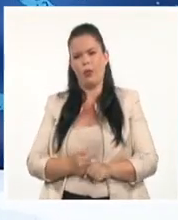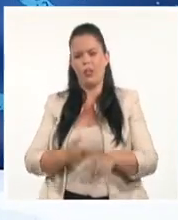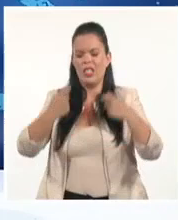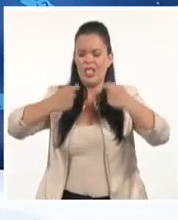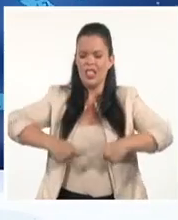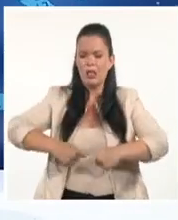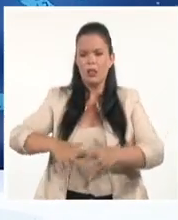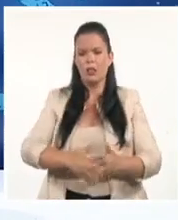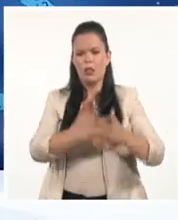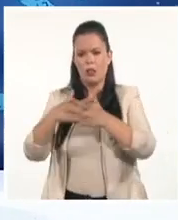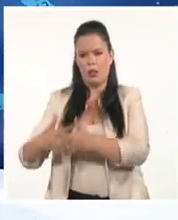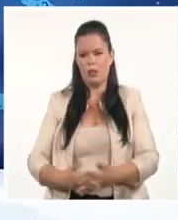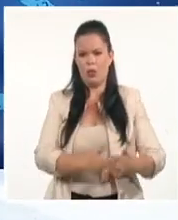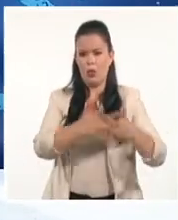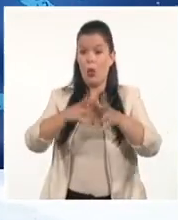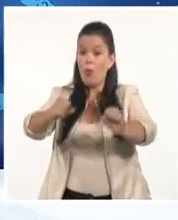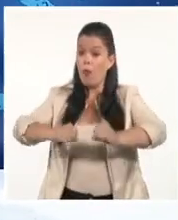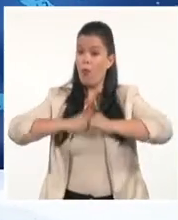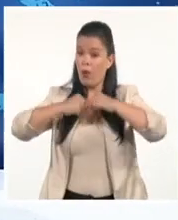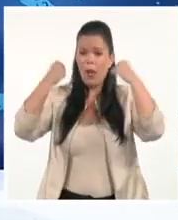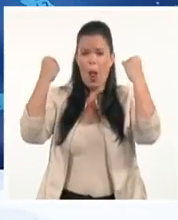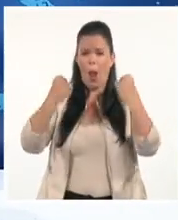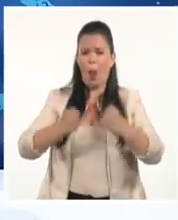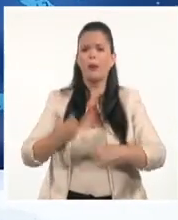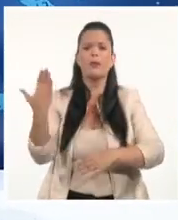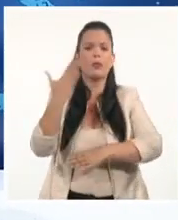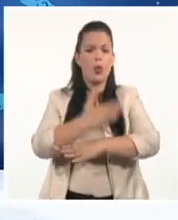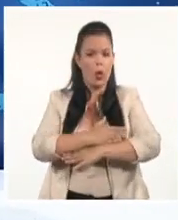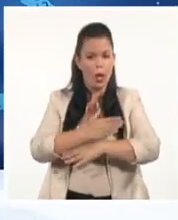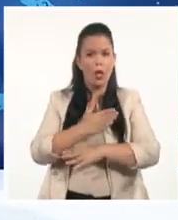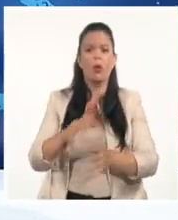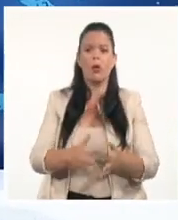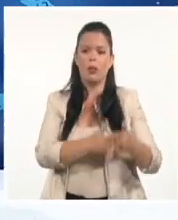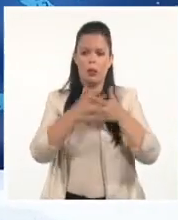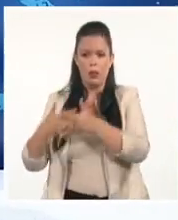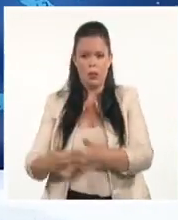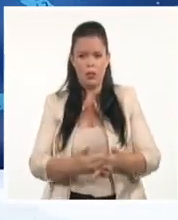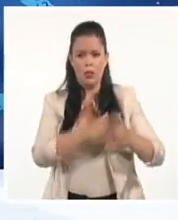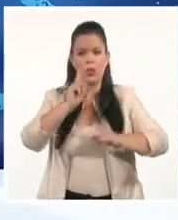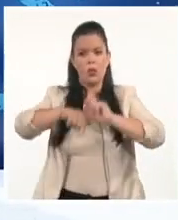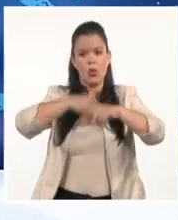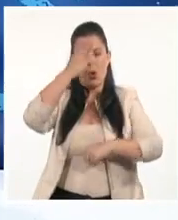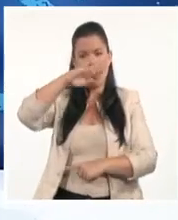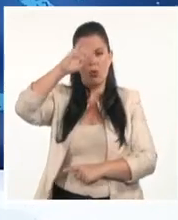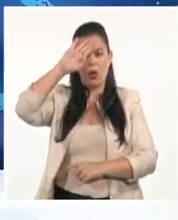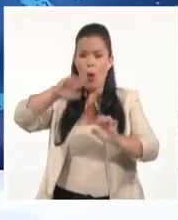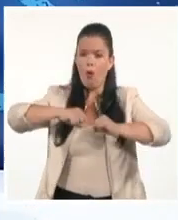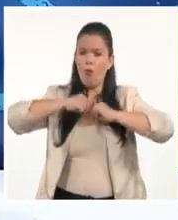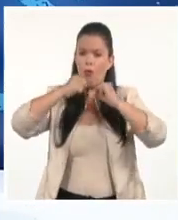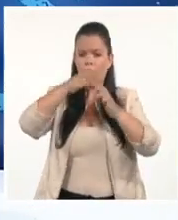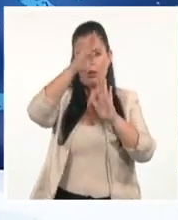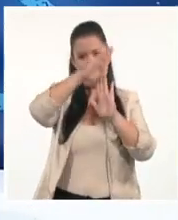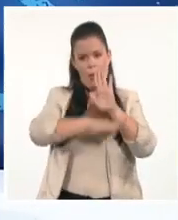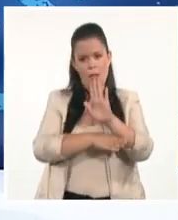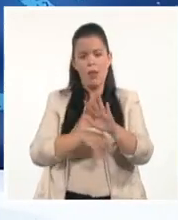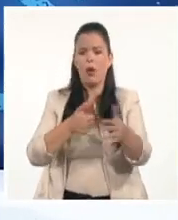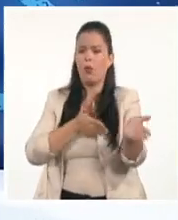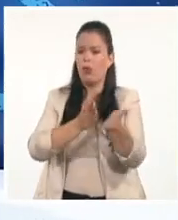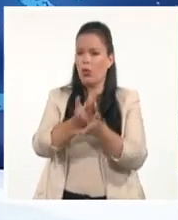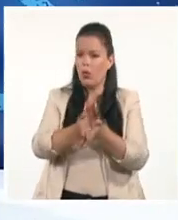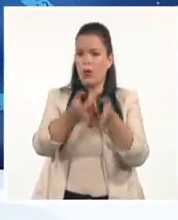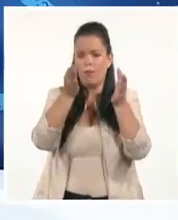Unidos, recrudecido de manera criminal por la administración Trump en tiempos de pandemia, con medidas que mantienen plenamente vigentes el